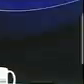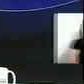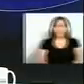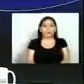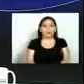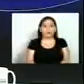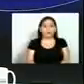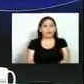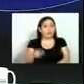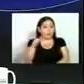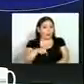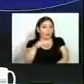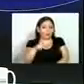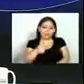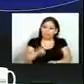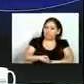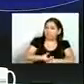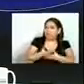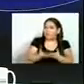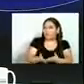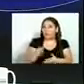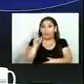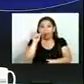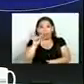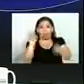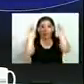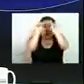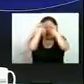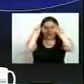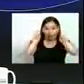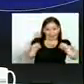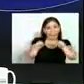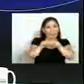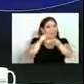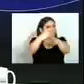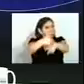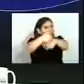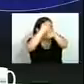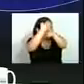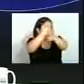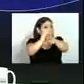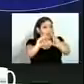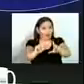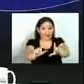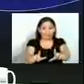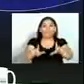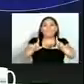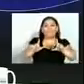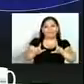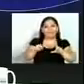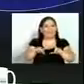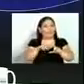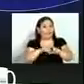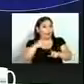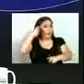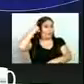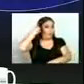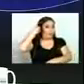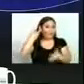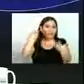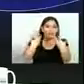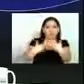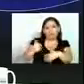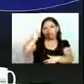Así es contarles Que en una graduación virtual Miles de docentes Recibieron su certificación Luego de capacitarse En nuevas